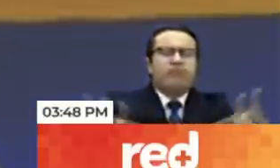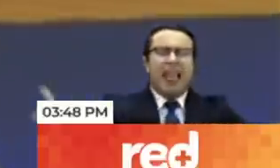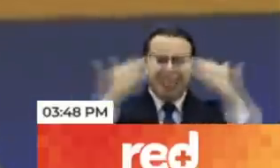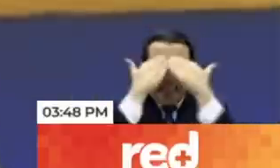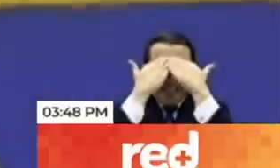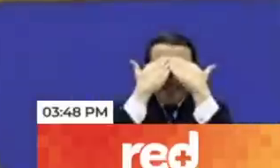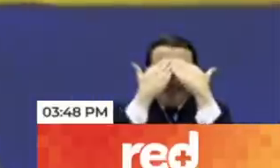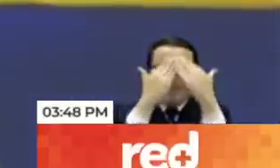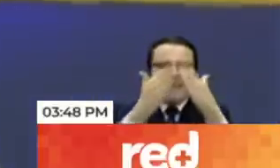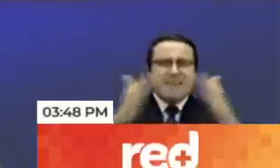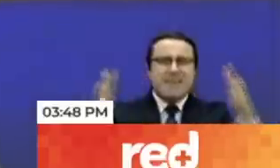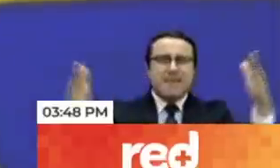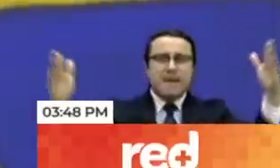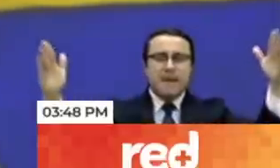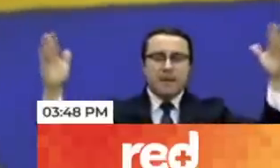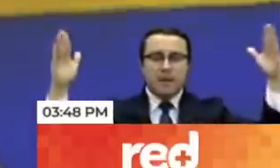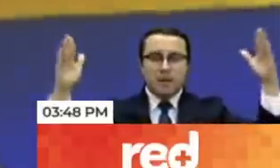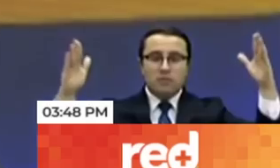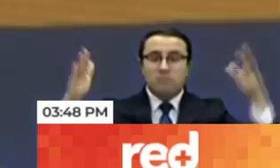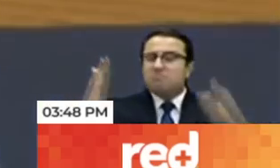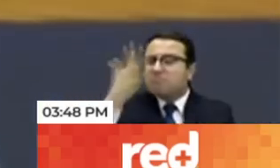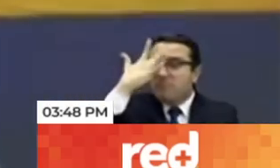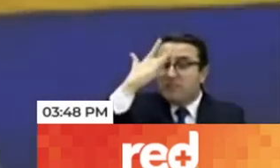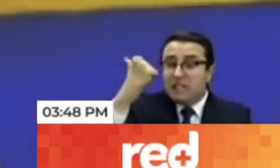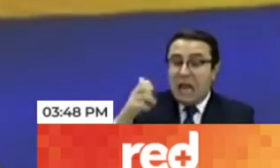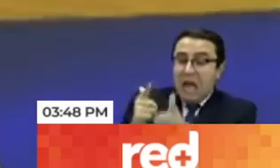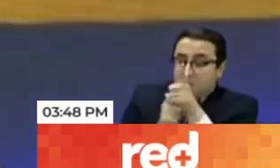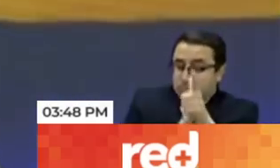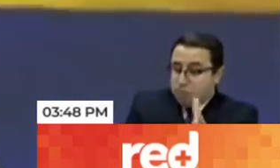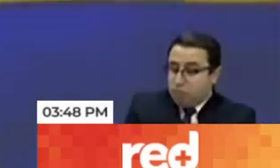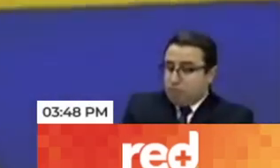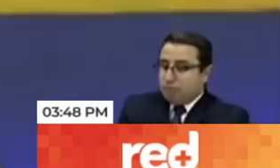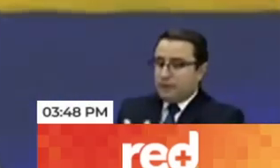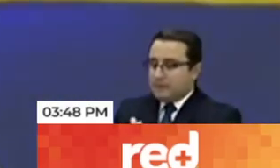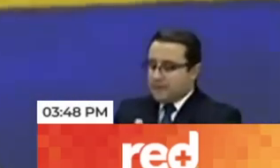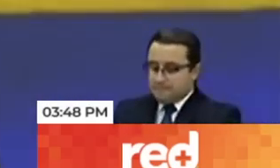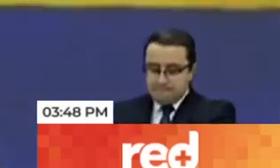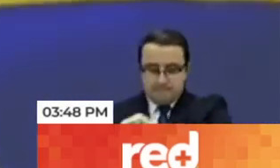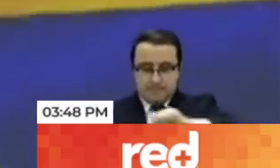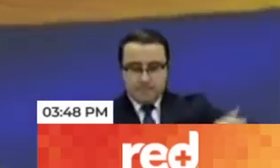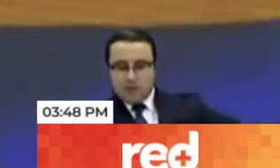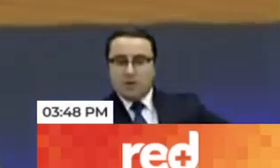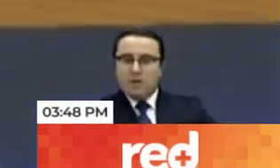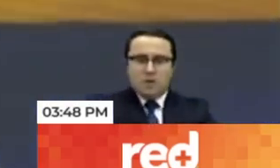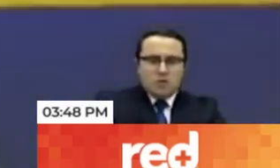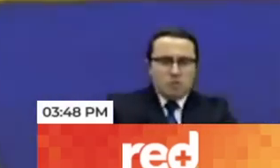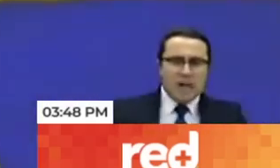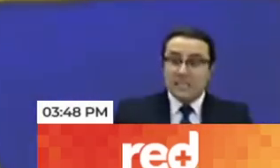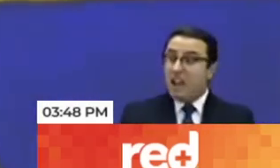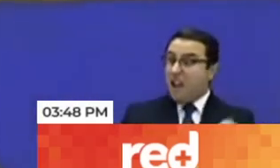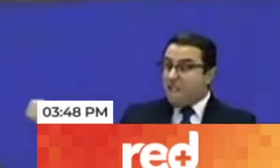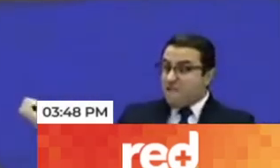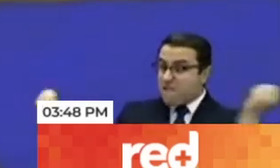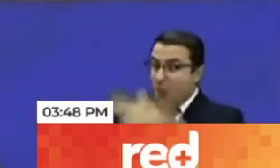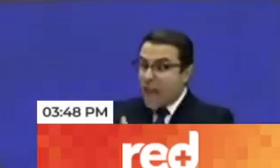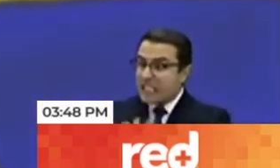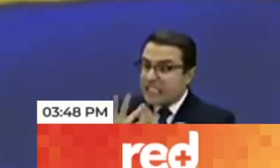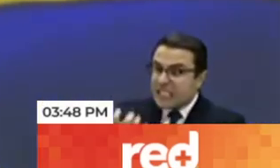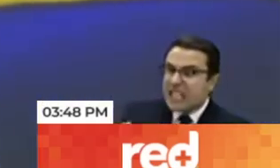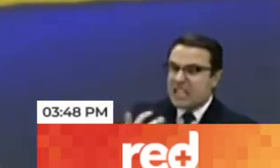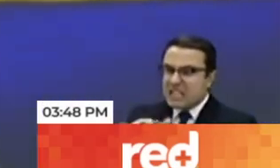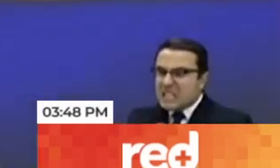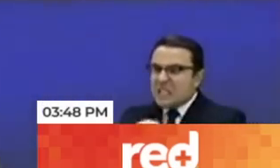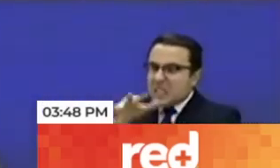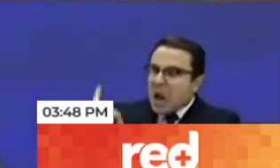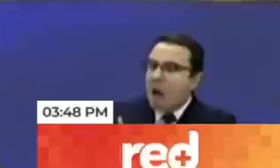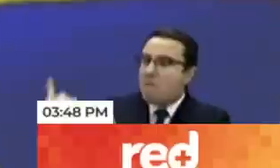en cuanto implicará la dejación de las armas y la proscripción de la violencia como método de acción política para todas